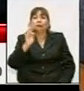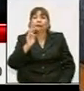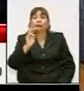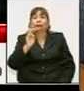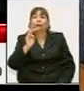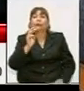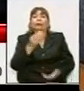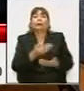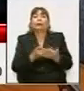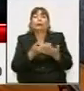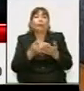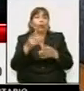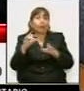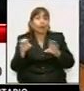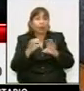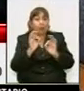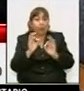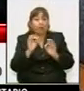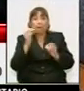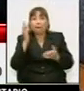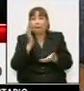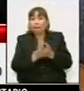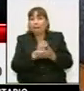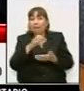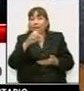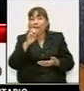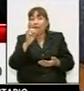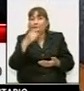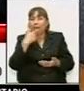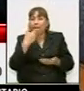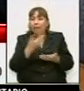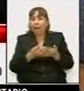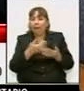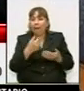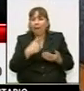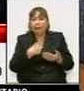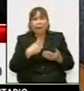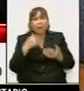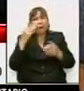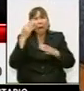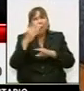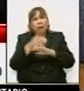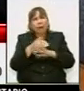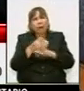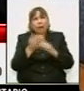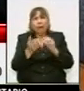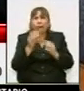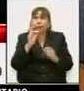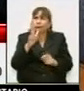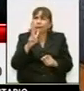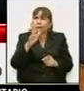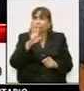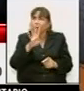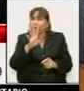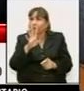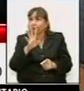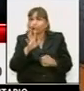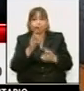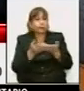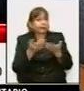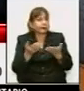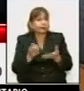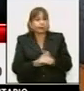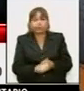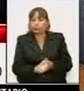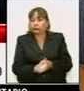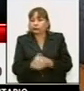gestión, ¿afrontó algún proceso civil, penal, administrativo? Yo he enfrentado, no me acuerdo, tres procesos en el Ministerio